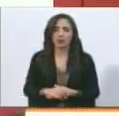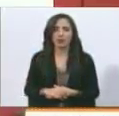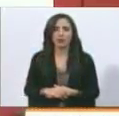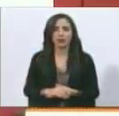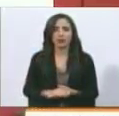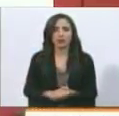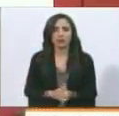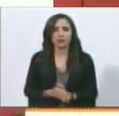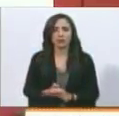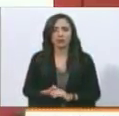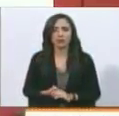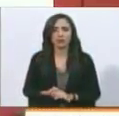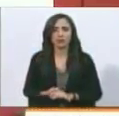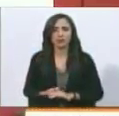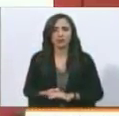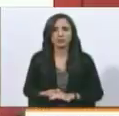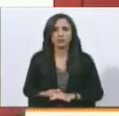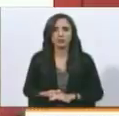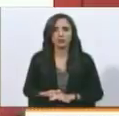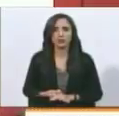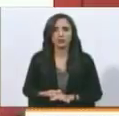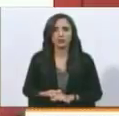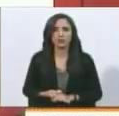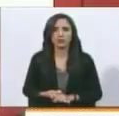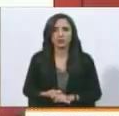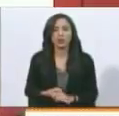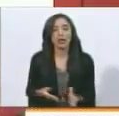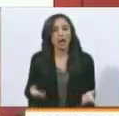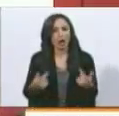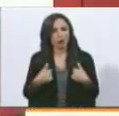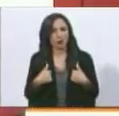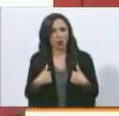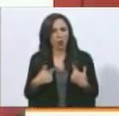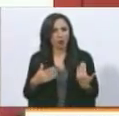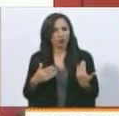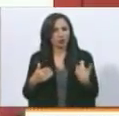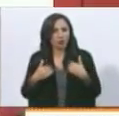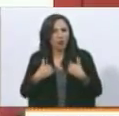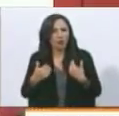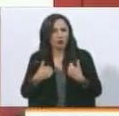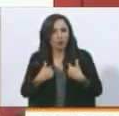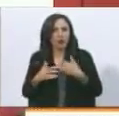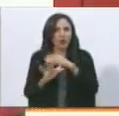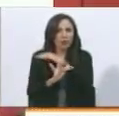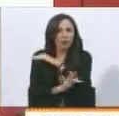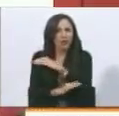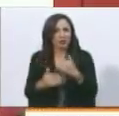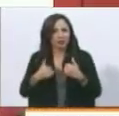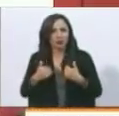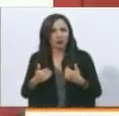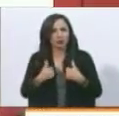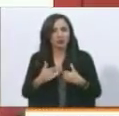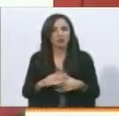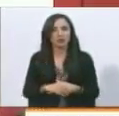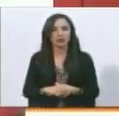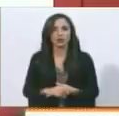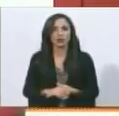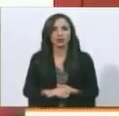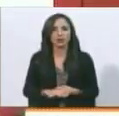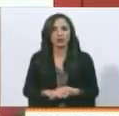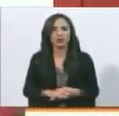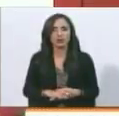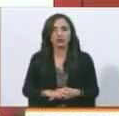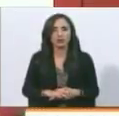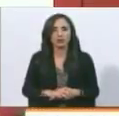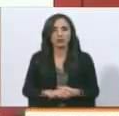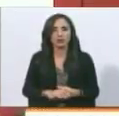Existe. ¿Y acá a cuenta de qué yo voy a pasar a alguien por la frontera? Pensemos que no lo conoce, pues. ¿A cuenta